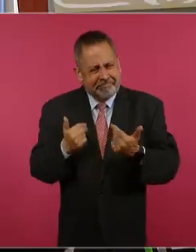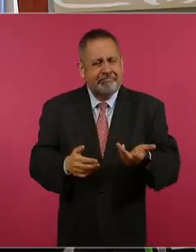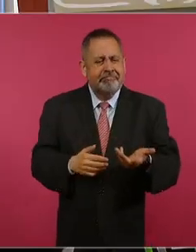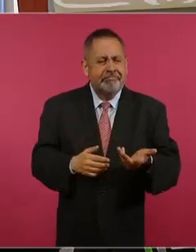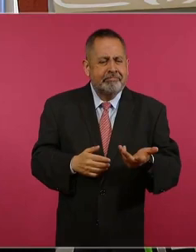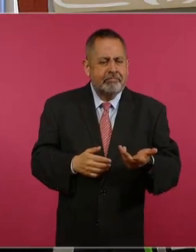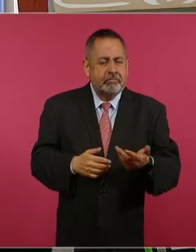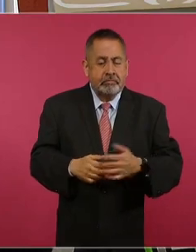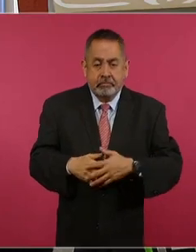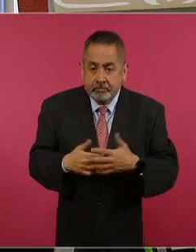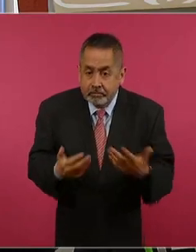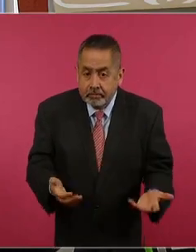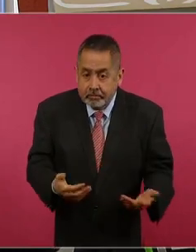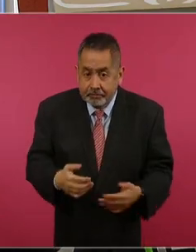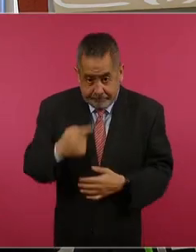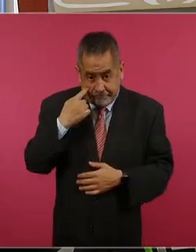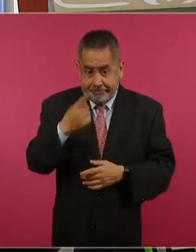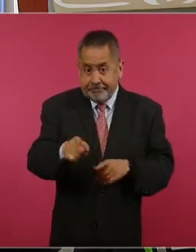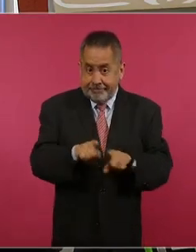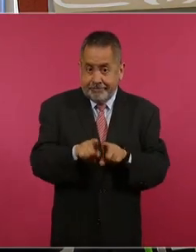del bloque conservador. O sea,